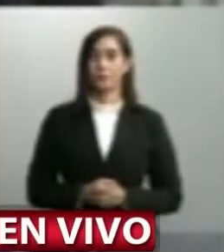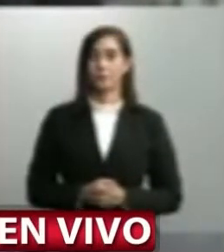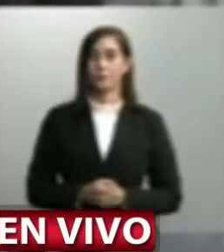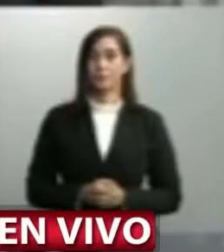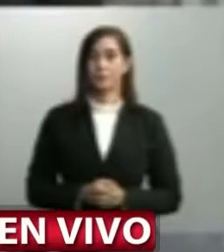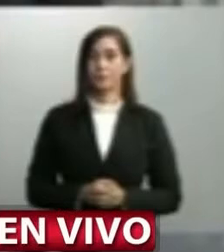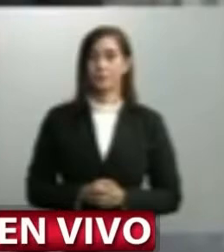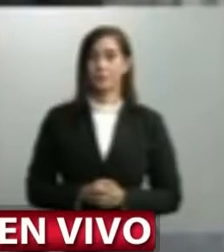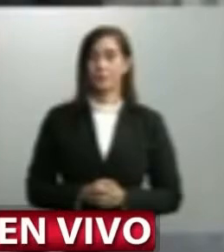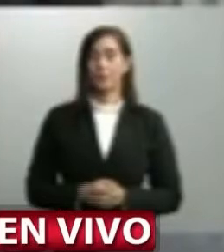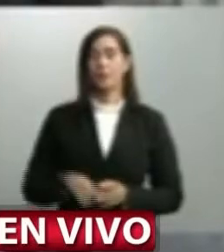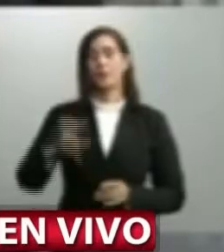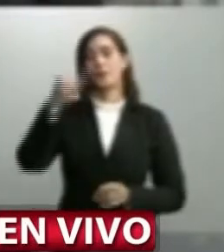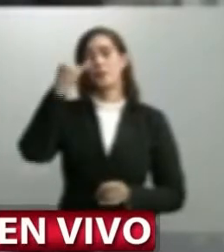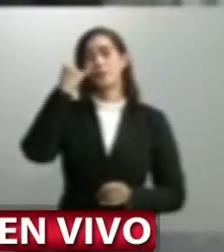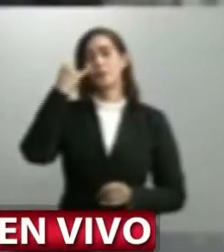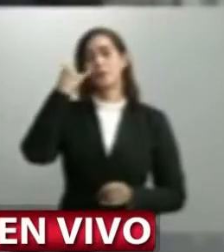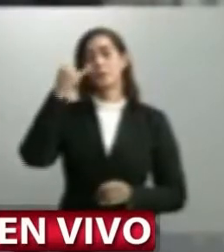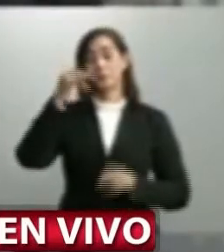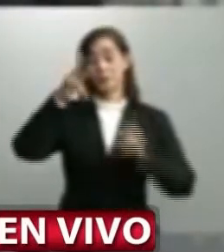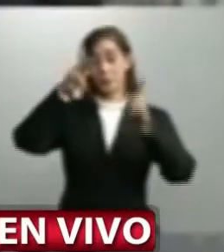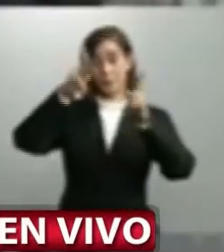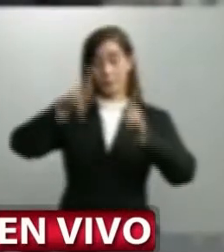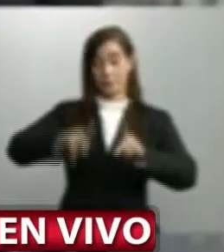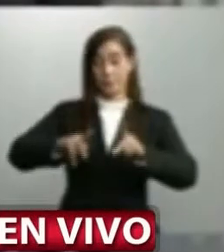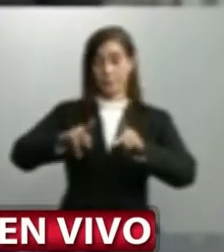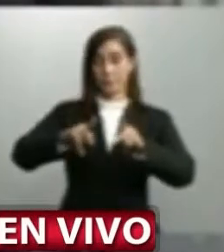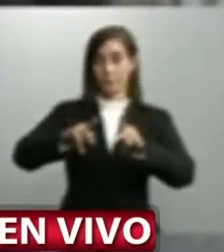las personas y los comercios en los